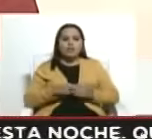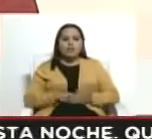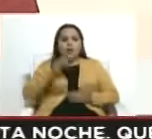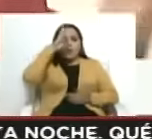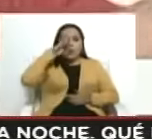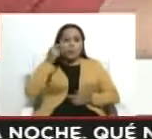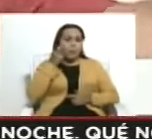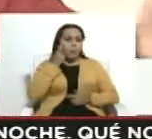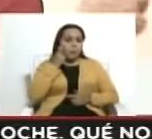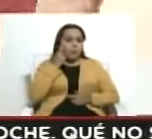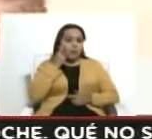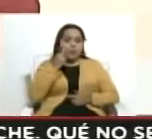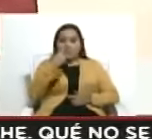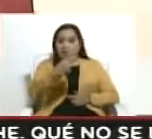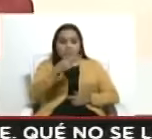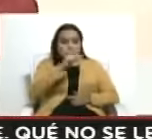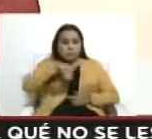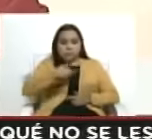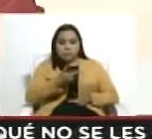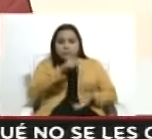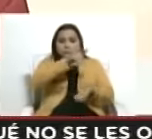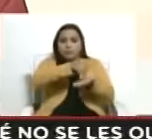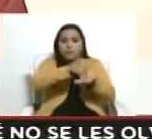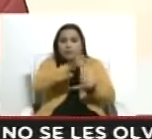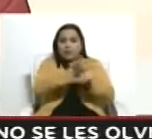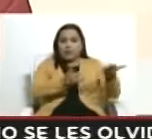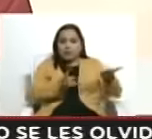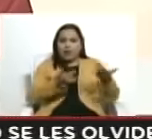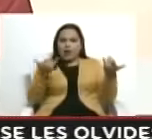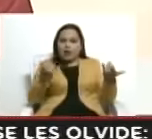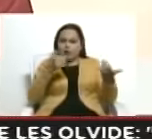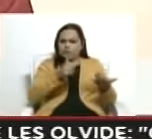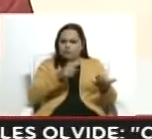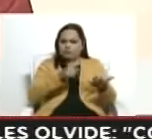inscribir, y ahora es representante de la MUC. ¿Quién miente?